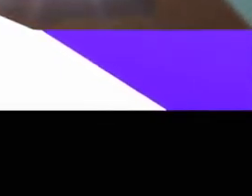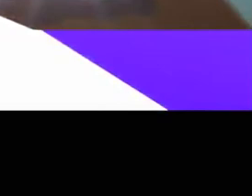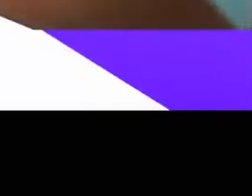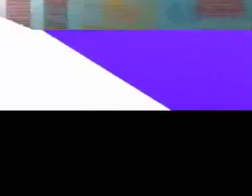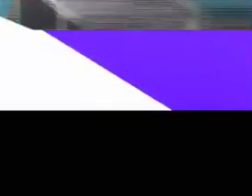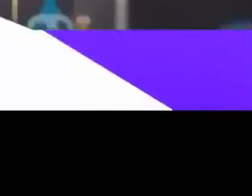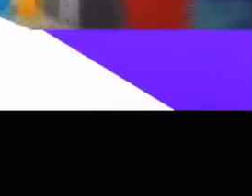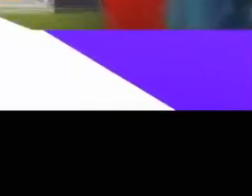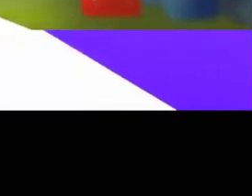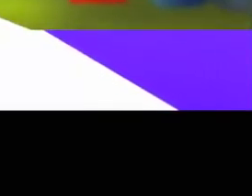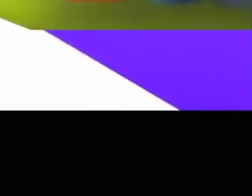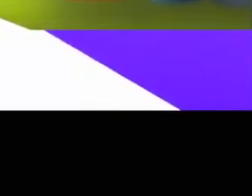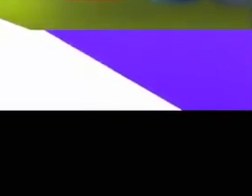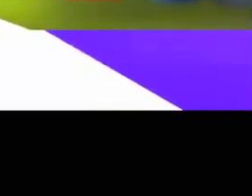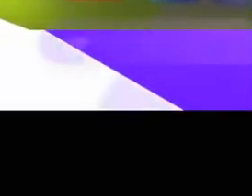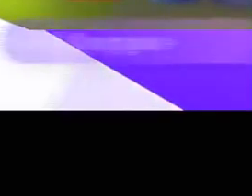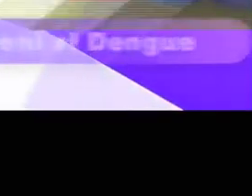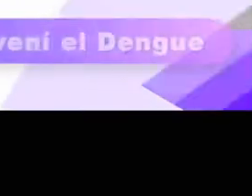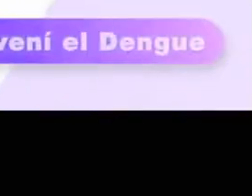manténlos tapados.